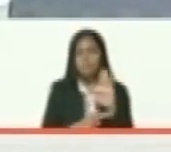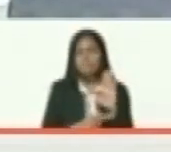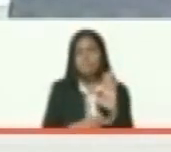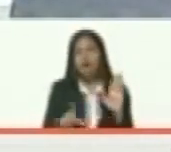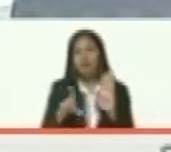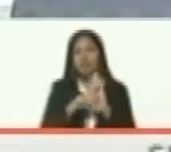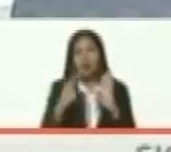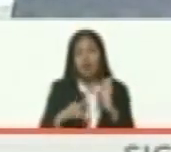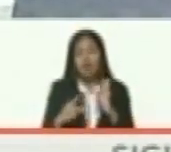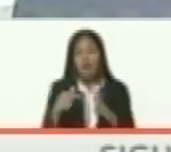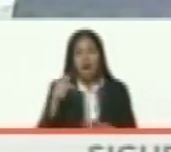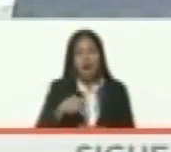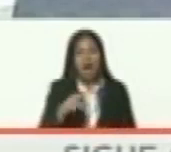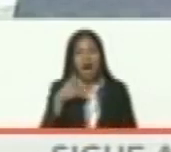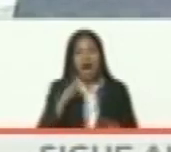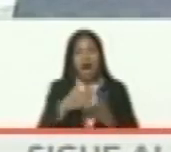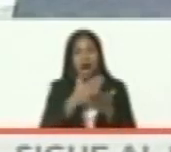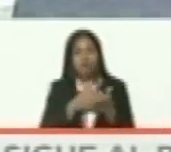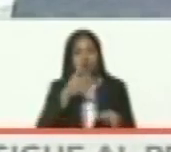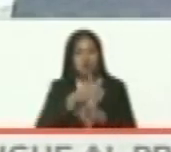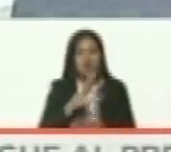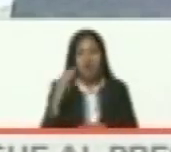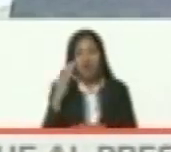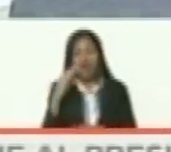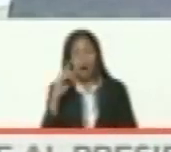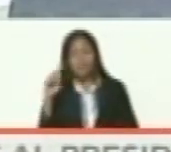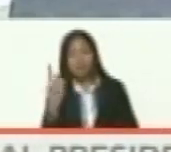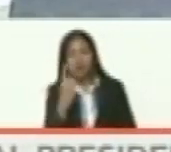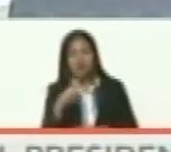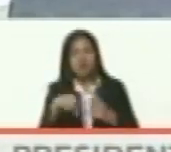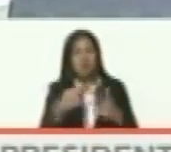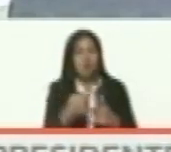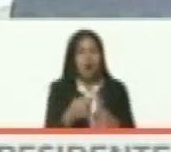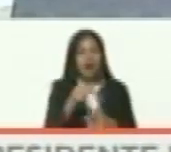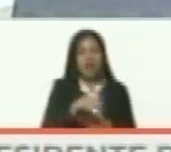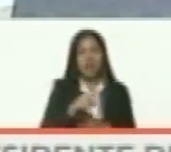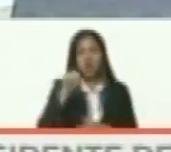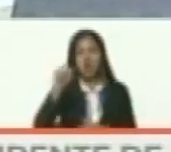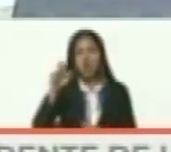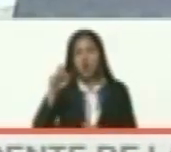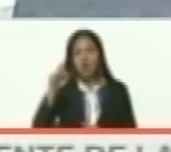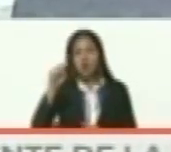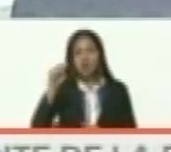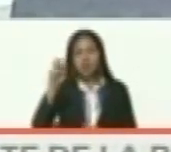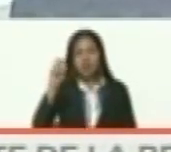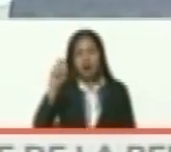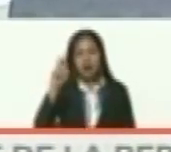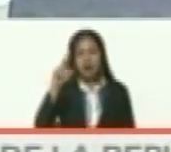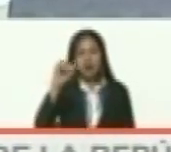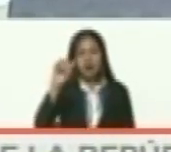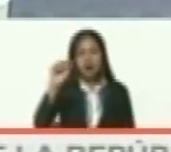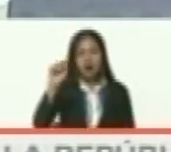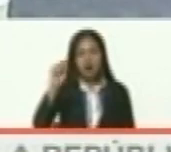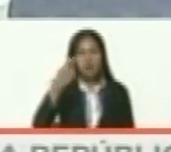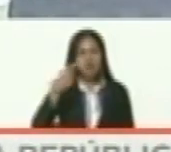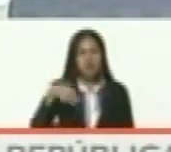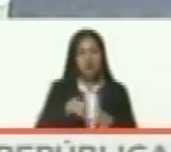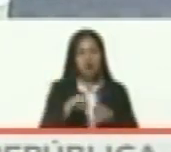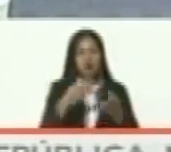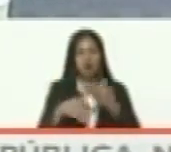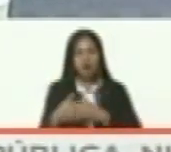que ir a Caracas, ya tienen su servicio de registro y notaría en La Guaira. Van a tener su